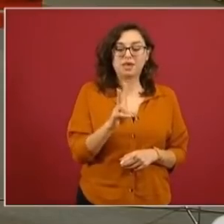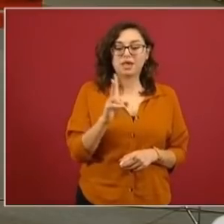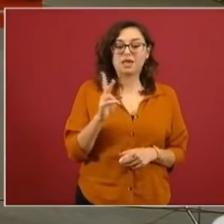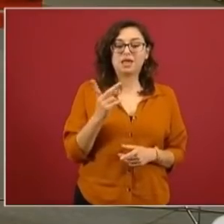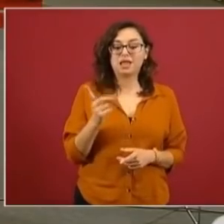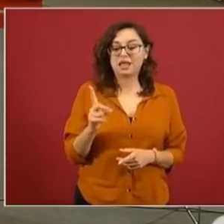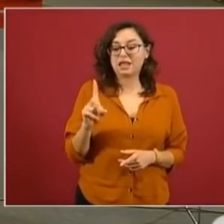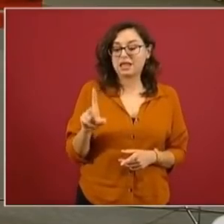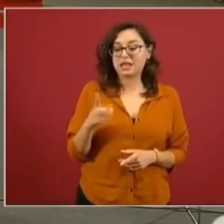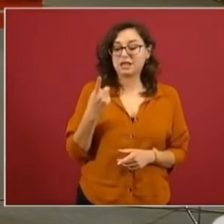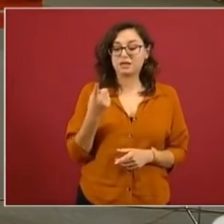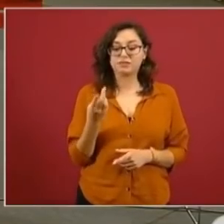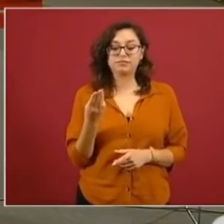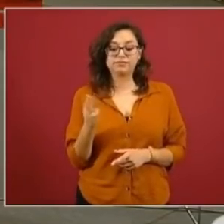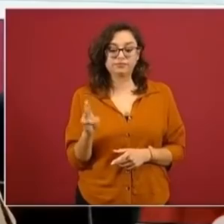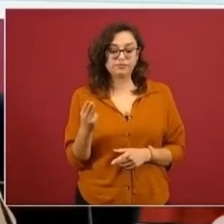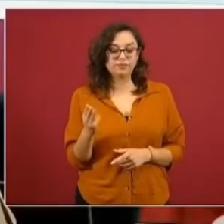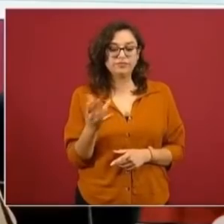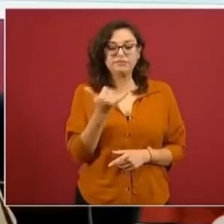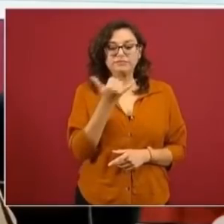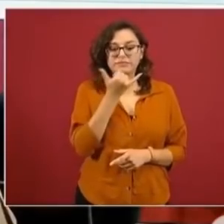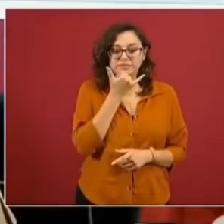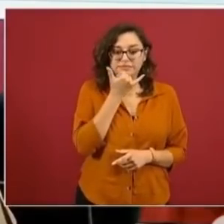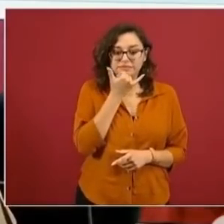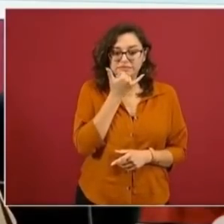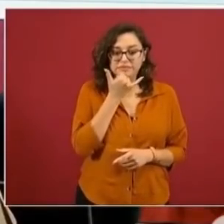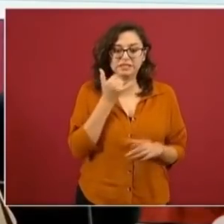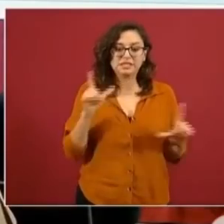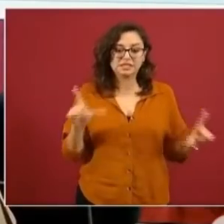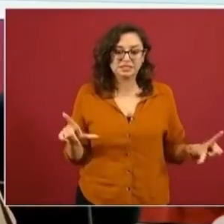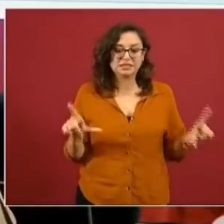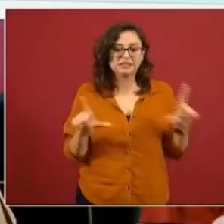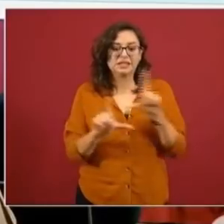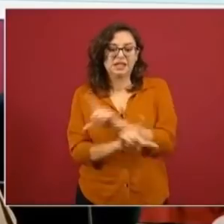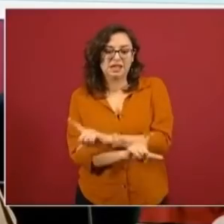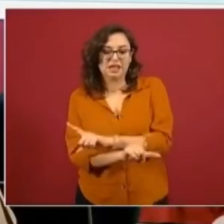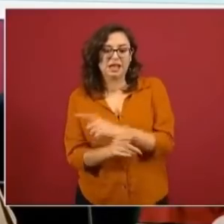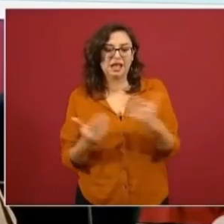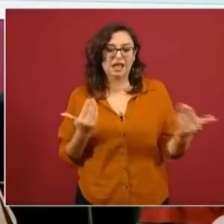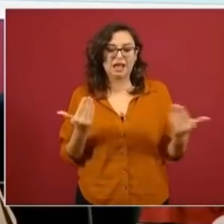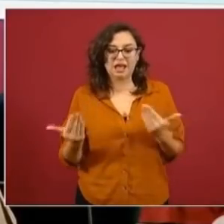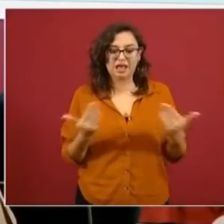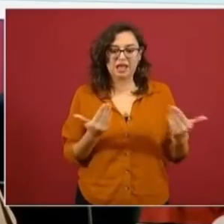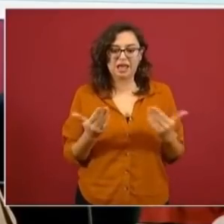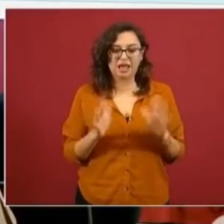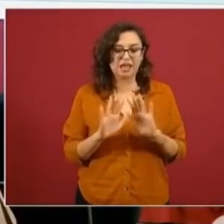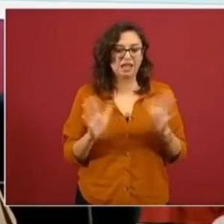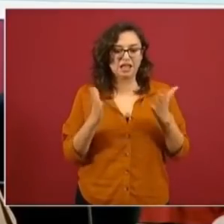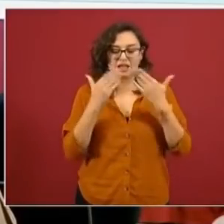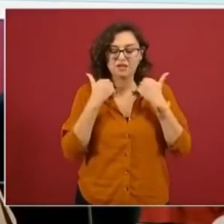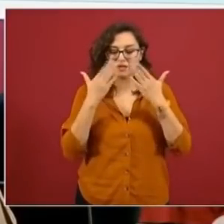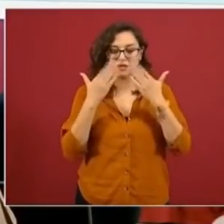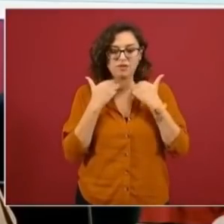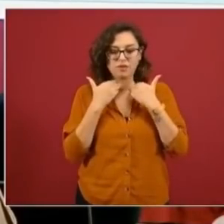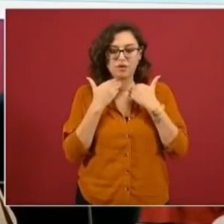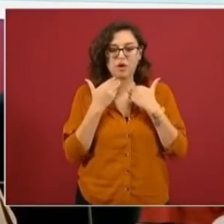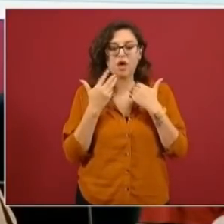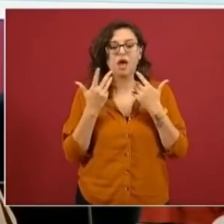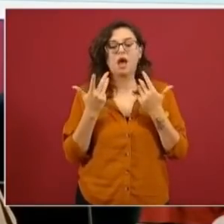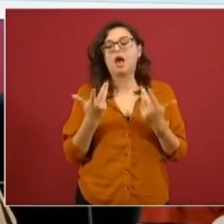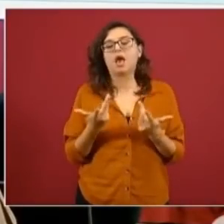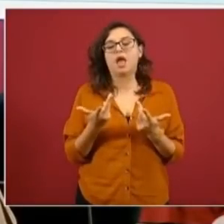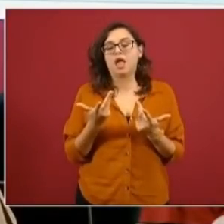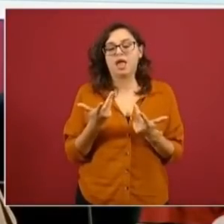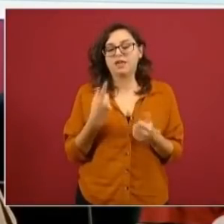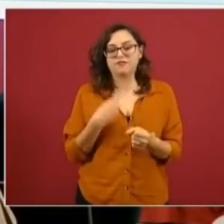pido una disculpa porque debía haber colocado la tabla roja adelante para que vieran que ya no hay más barritas en color rojo, es decir,